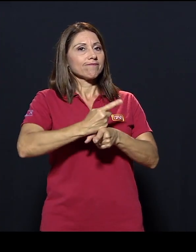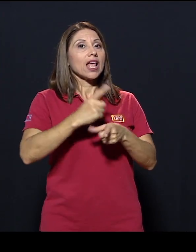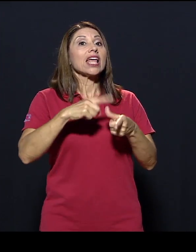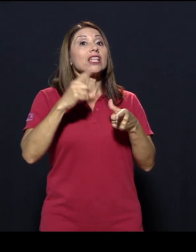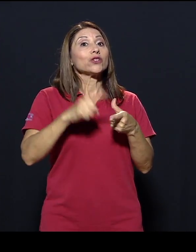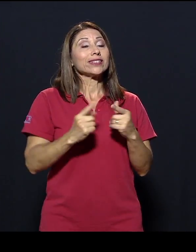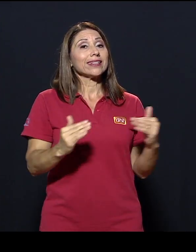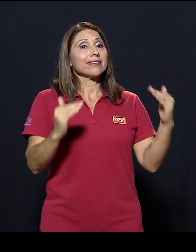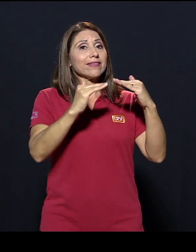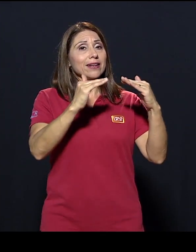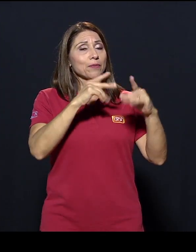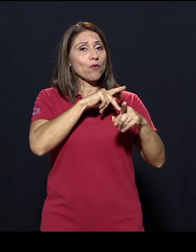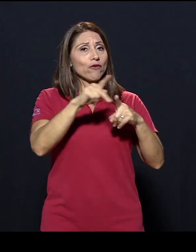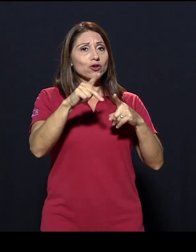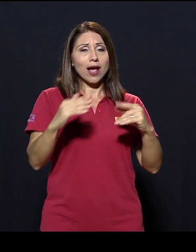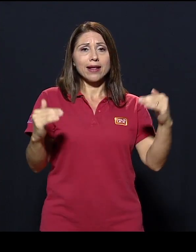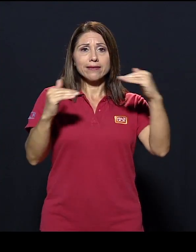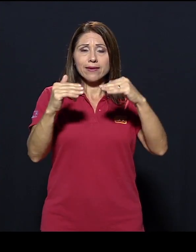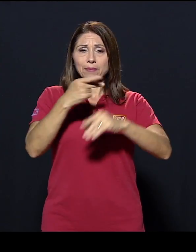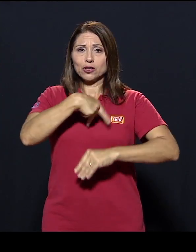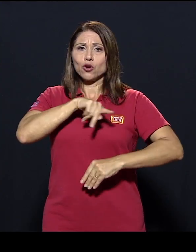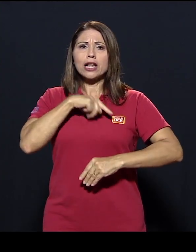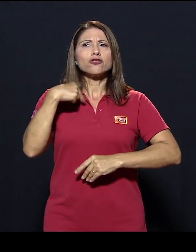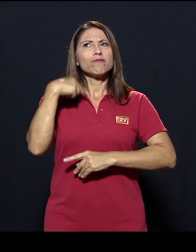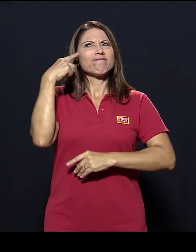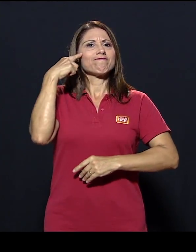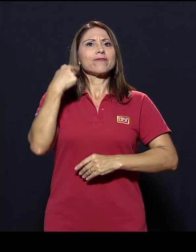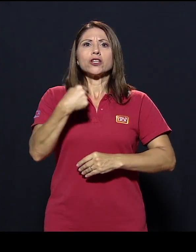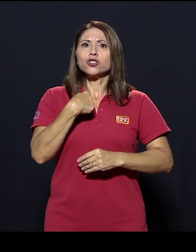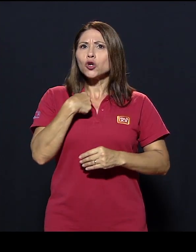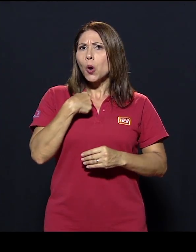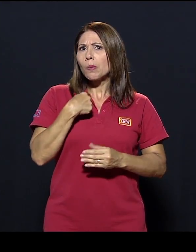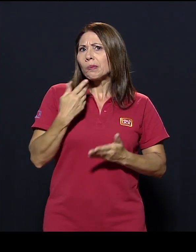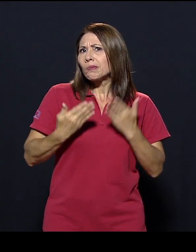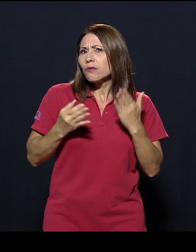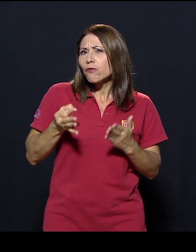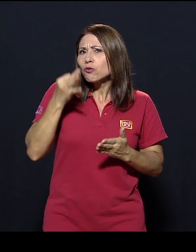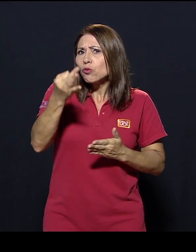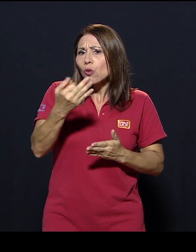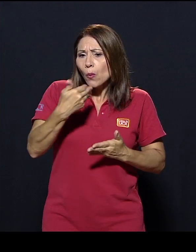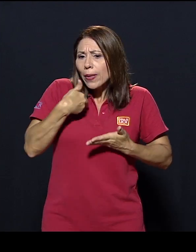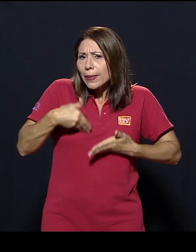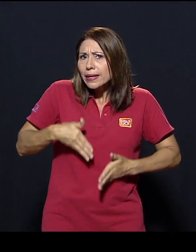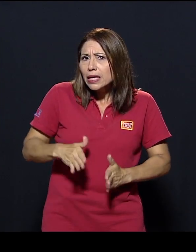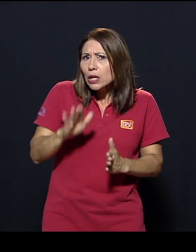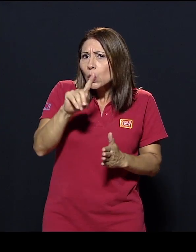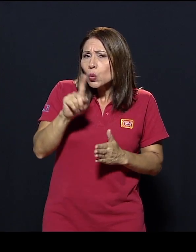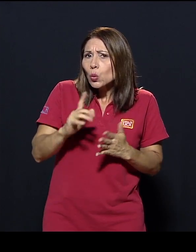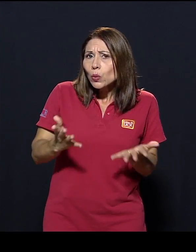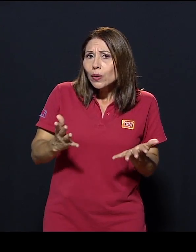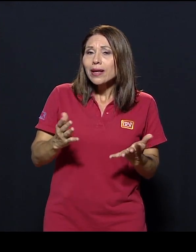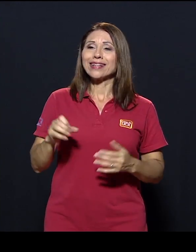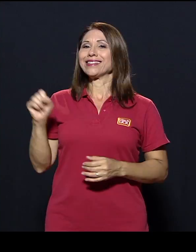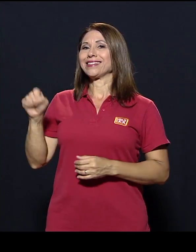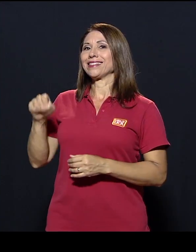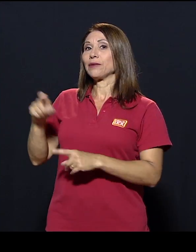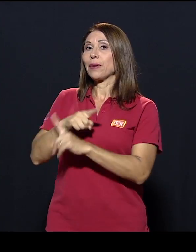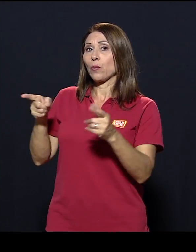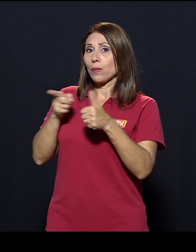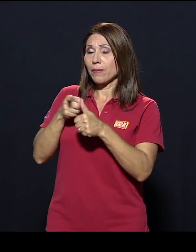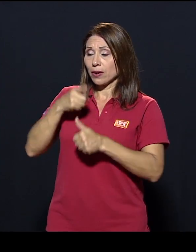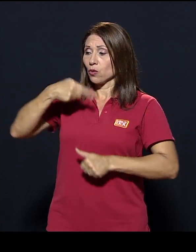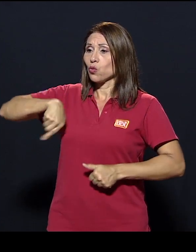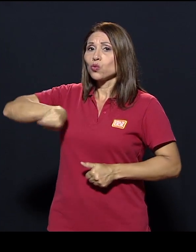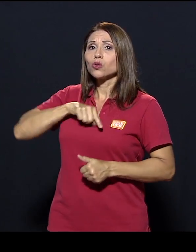de las metas a nivel profesional y a nivel personal que me planteé fue ese, yo, bueno, voy a llegar a ser mamá. Pero claro, pero lo primero es cómo